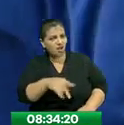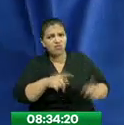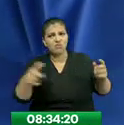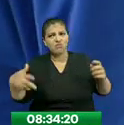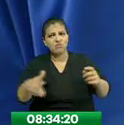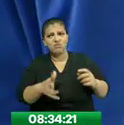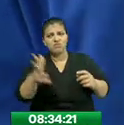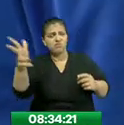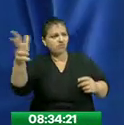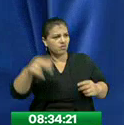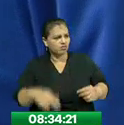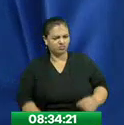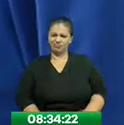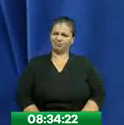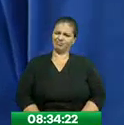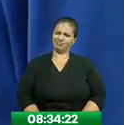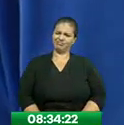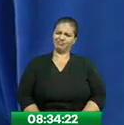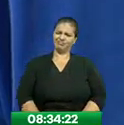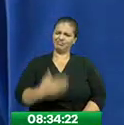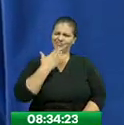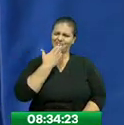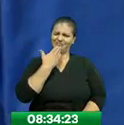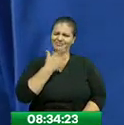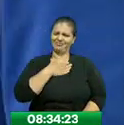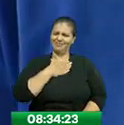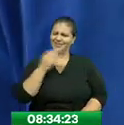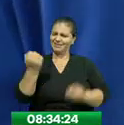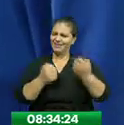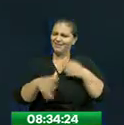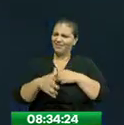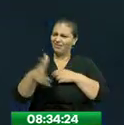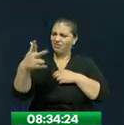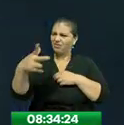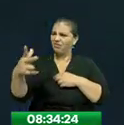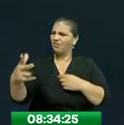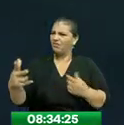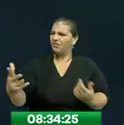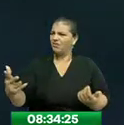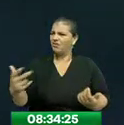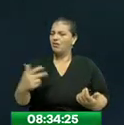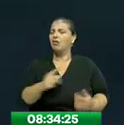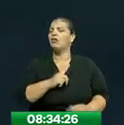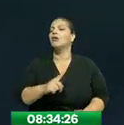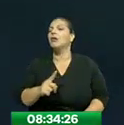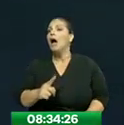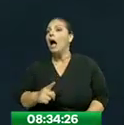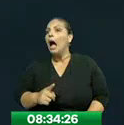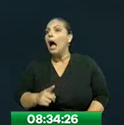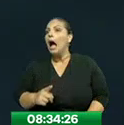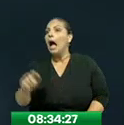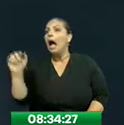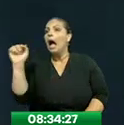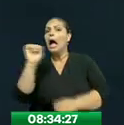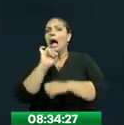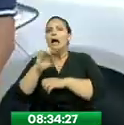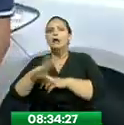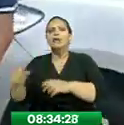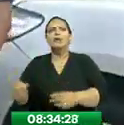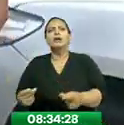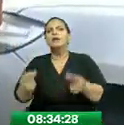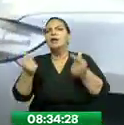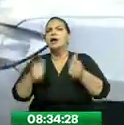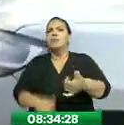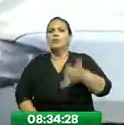contravía. Salimos toda la gente a ver el carro. El carro ya no estaba. Y que luego de ejecutadas las acciones, realizan a profundidad